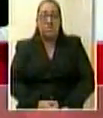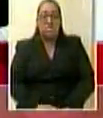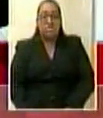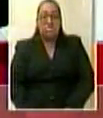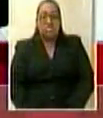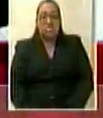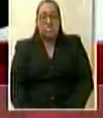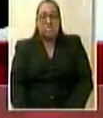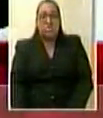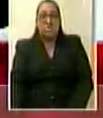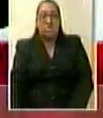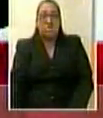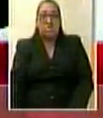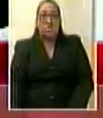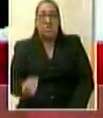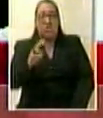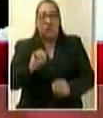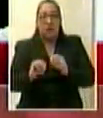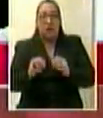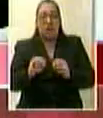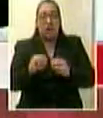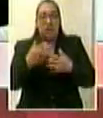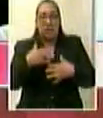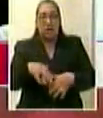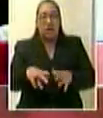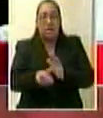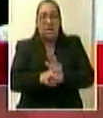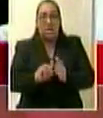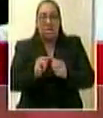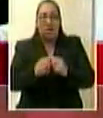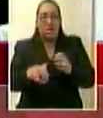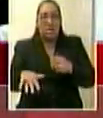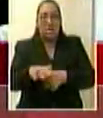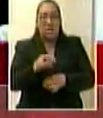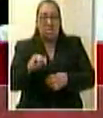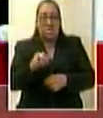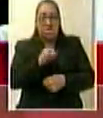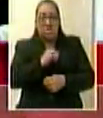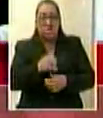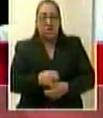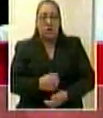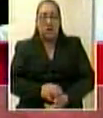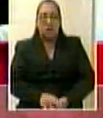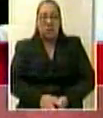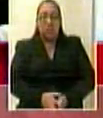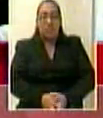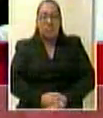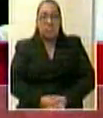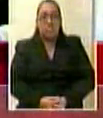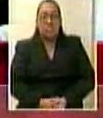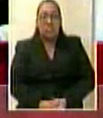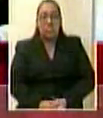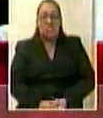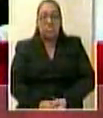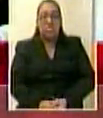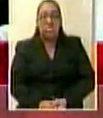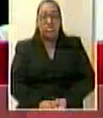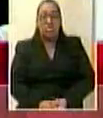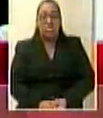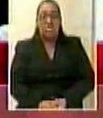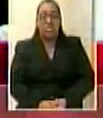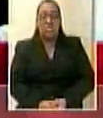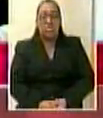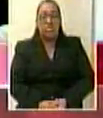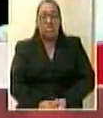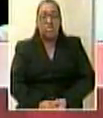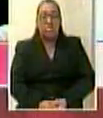sanear legal y físicamente los bienes inmuebles de esta institución. Realizar y mantener